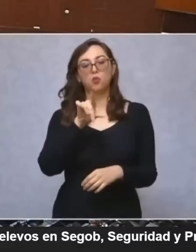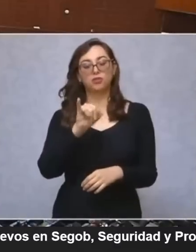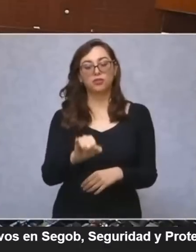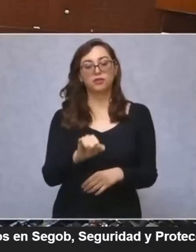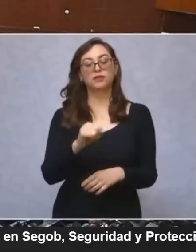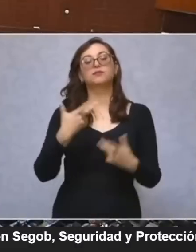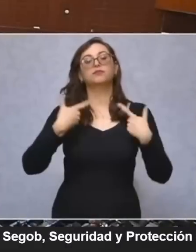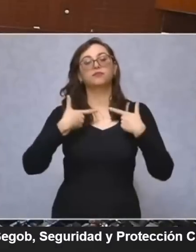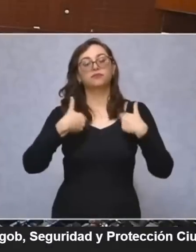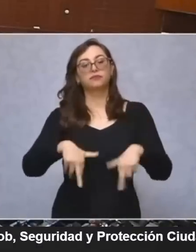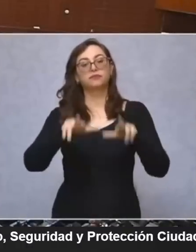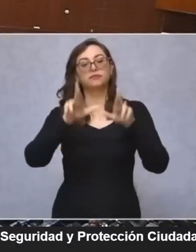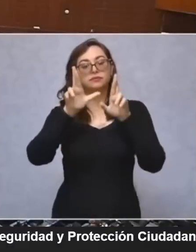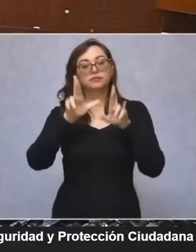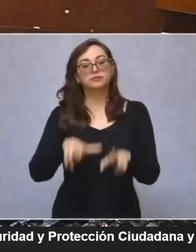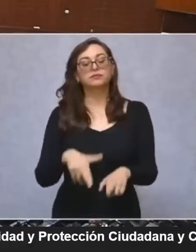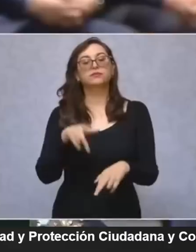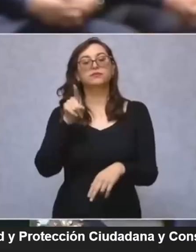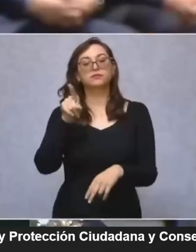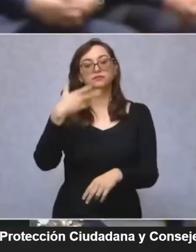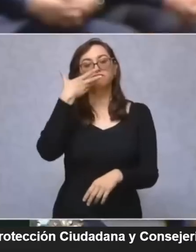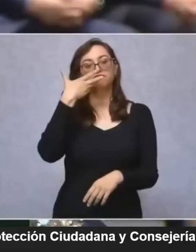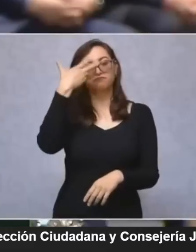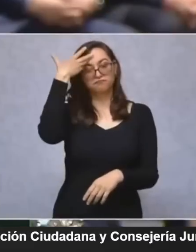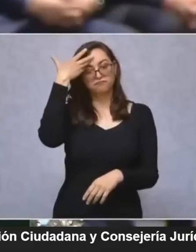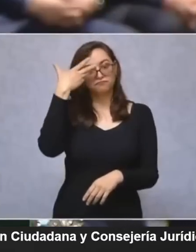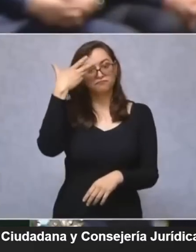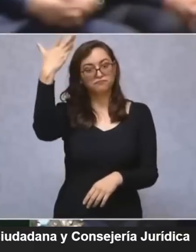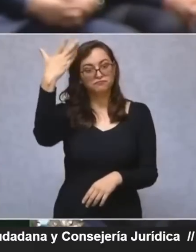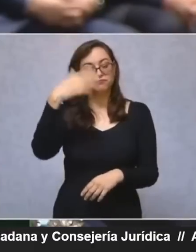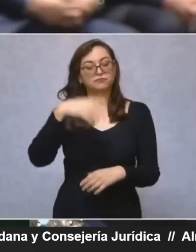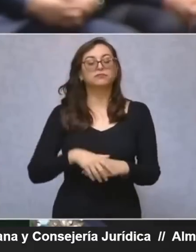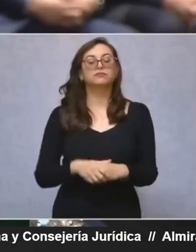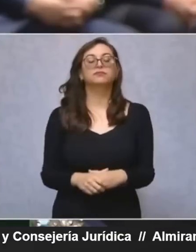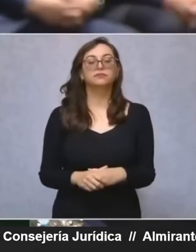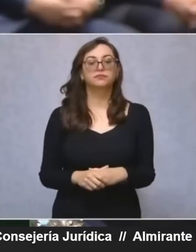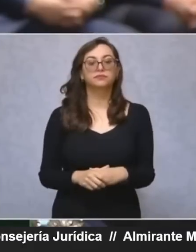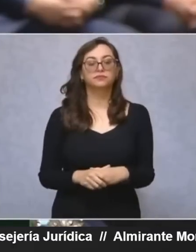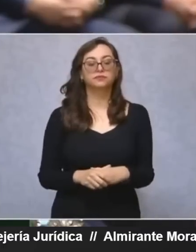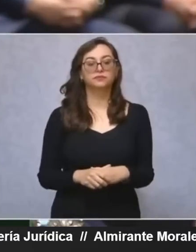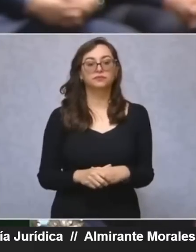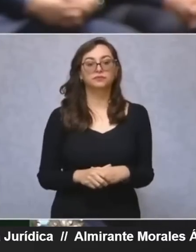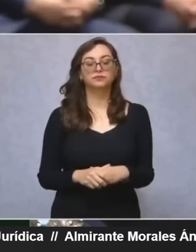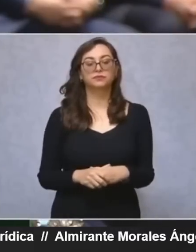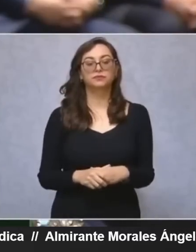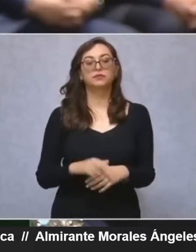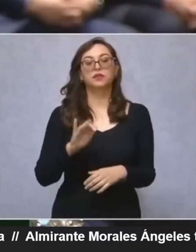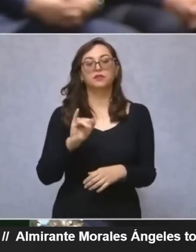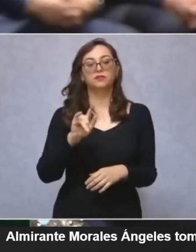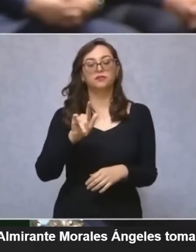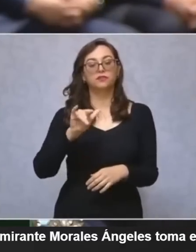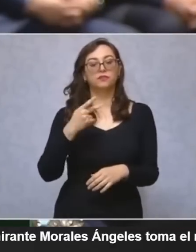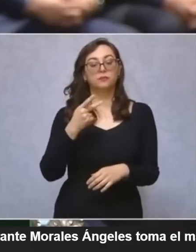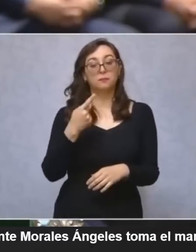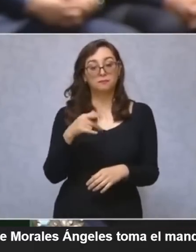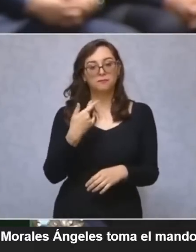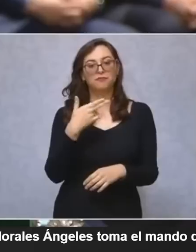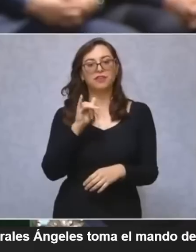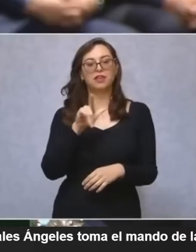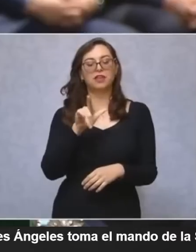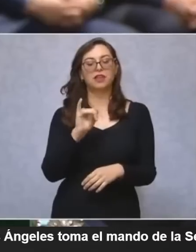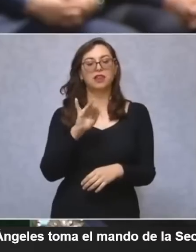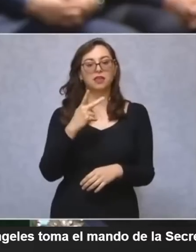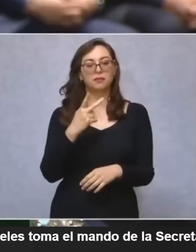primer ministro de la República Árabe Saharaui Democrática, Philippe Joseph Pierre,